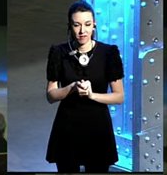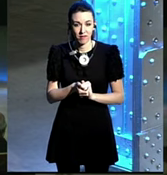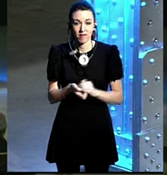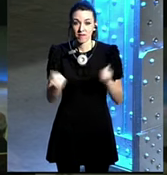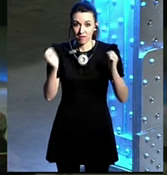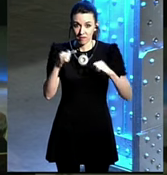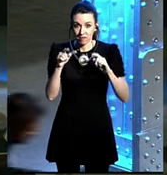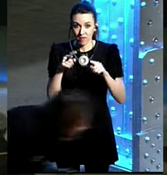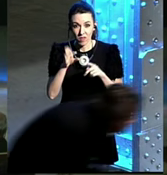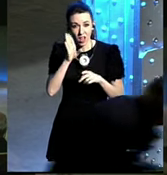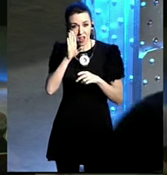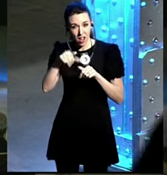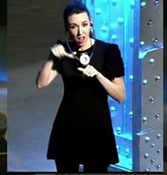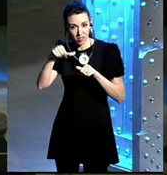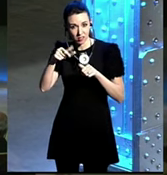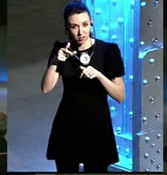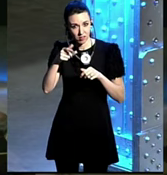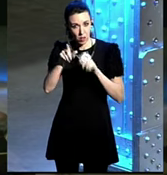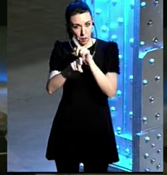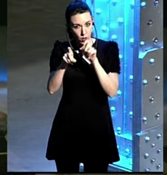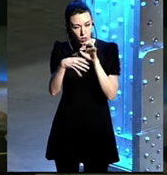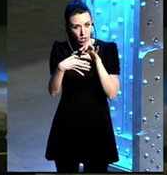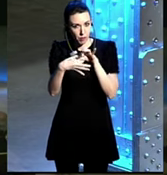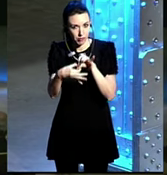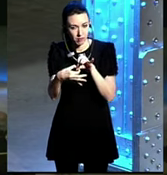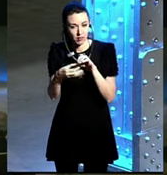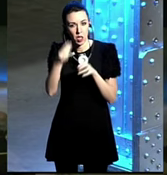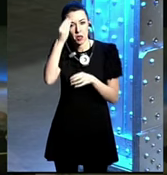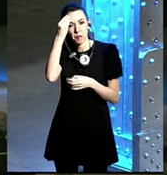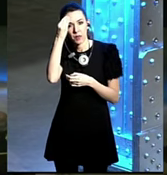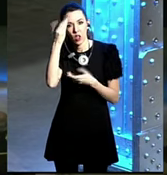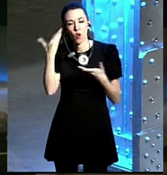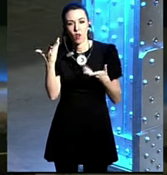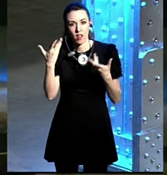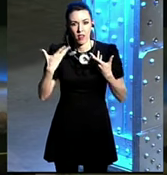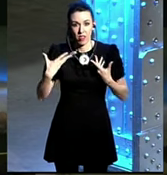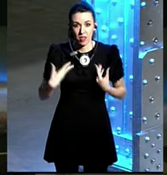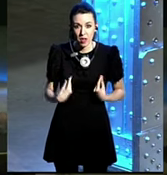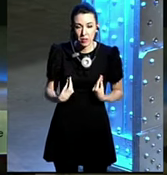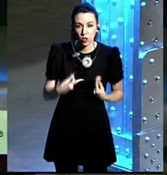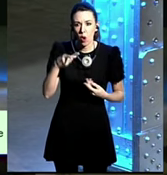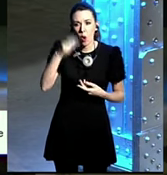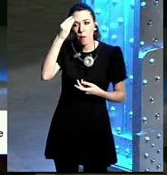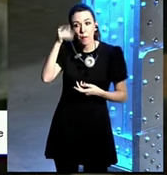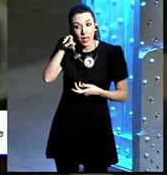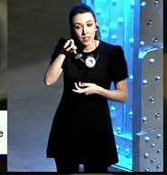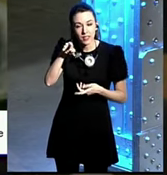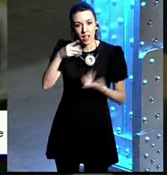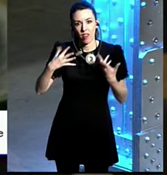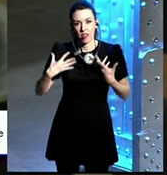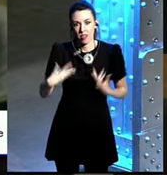De acuerdo con la anterior pregunta, en línea con la anterior pregunta, pensaríamos que la depresión, o piensa usted que la